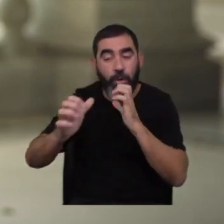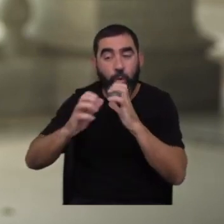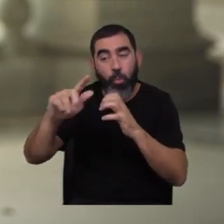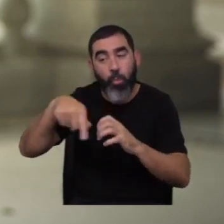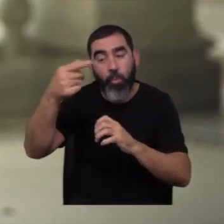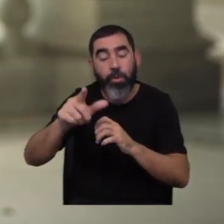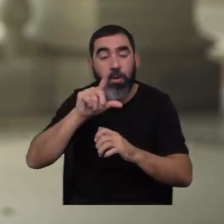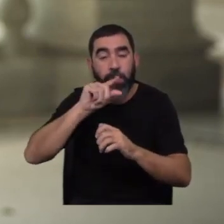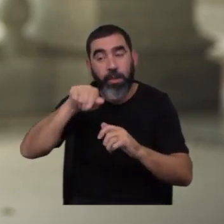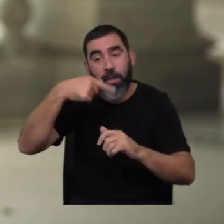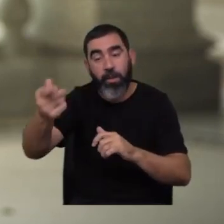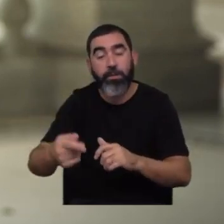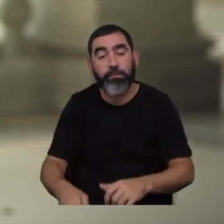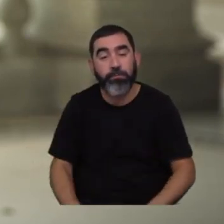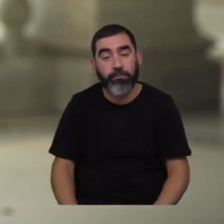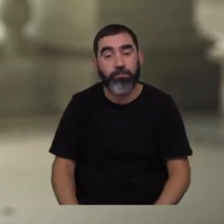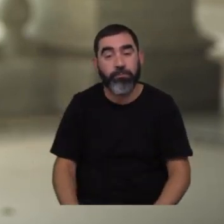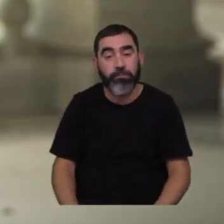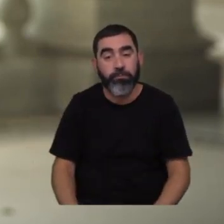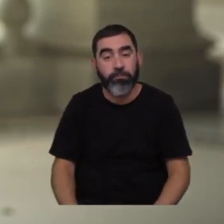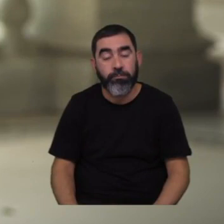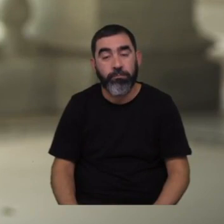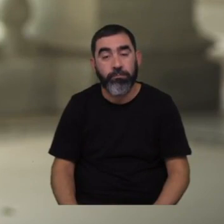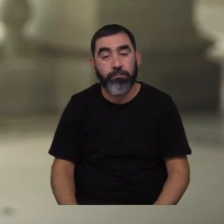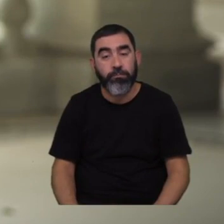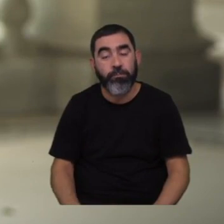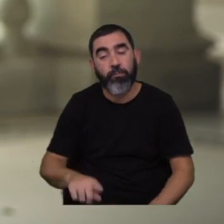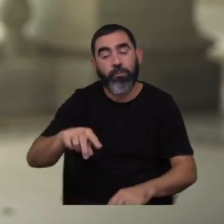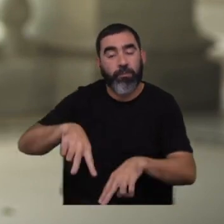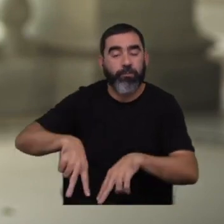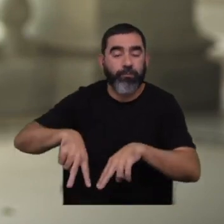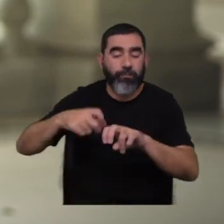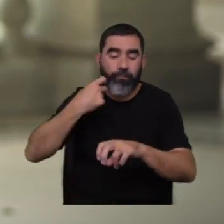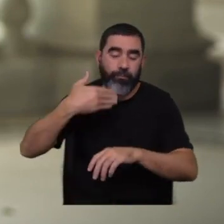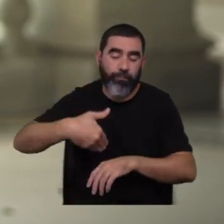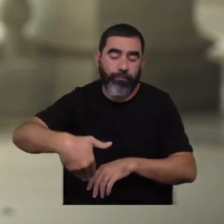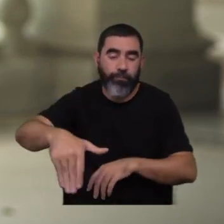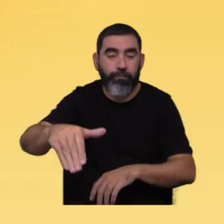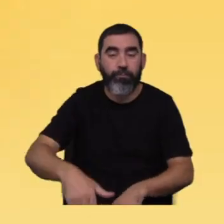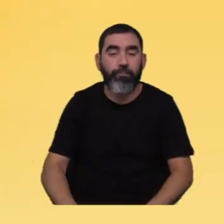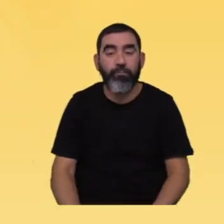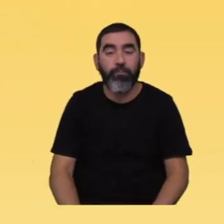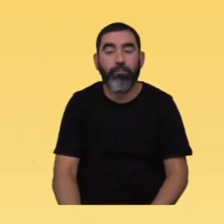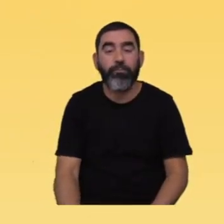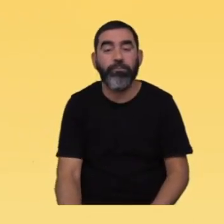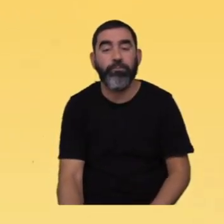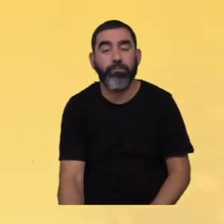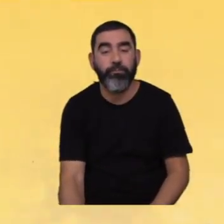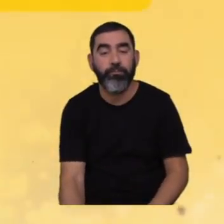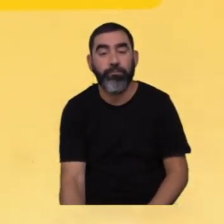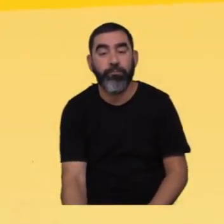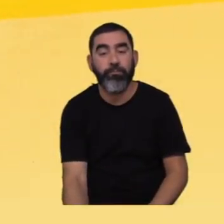comunicarse en otros entornos, pero bueno, eso pertenece como a otros estudios que podrán desprenderse más adelante.